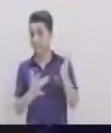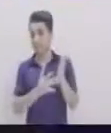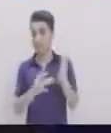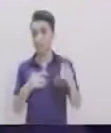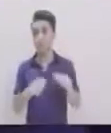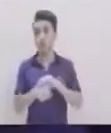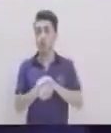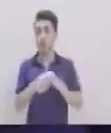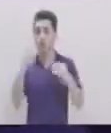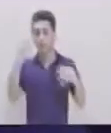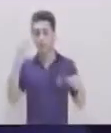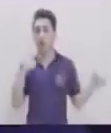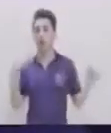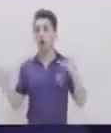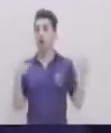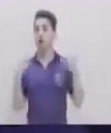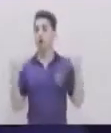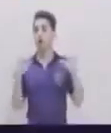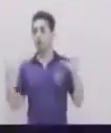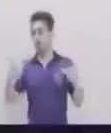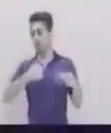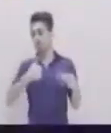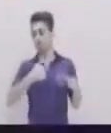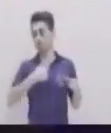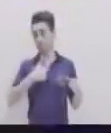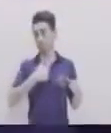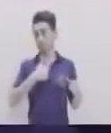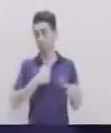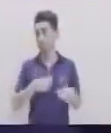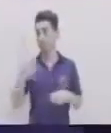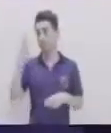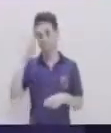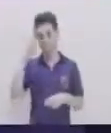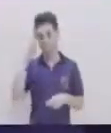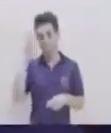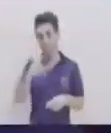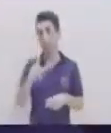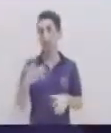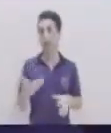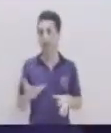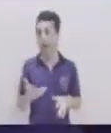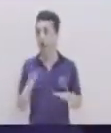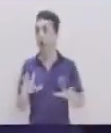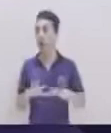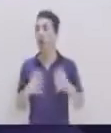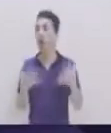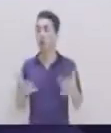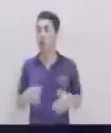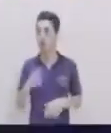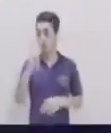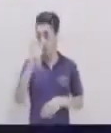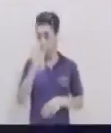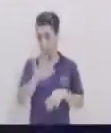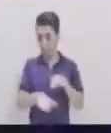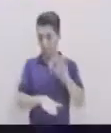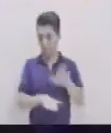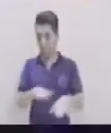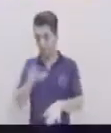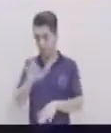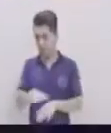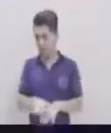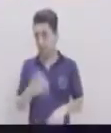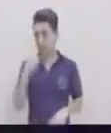la tortuga para poder controlar el autocontrol. ¿Te recuerdas la técnica de la tortuga? Son